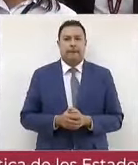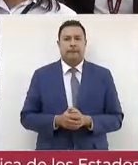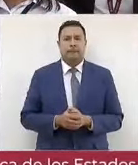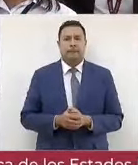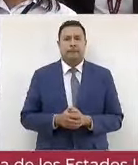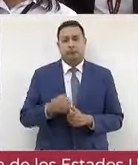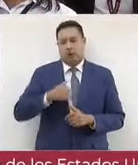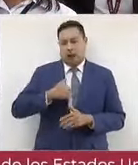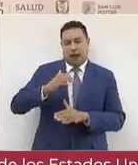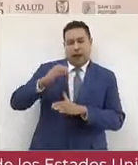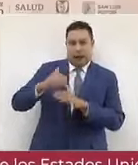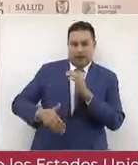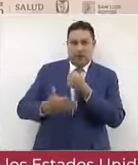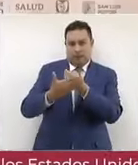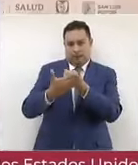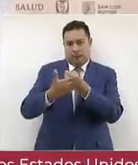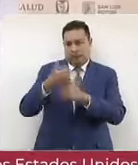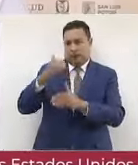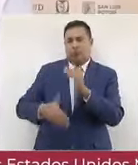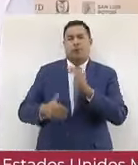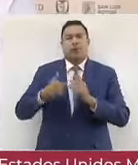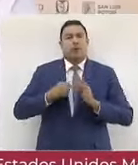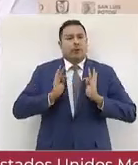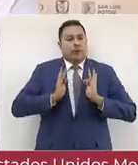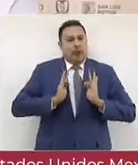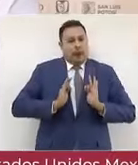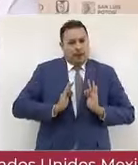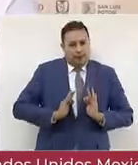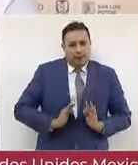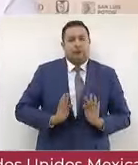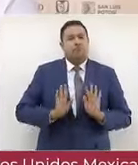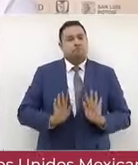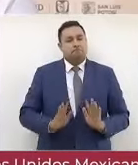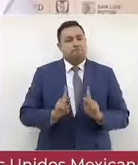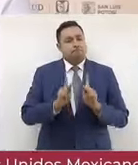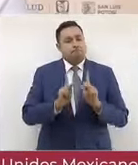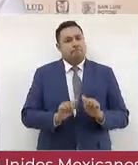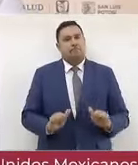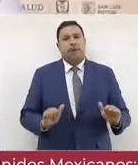voy con mi conciencia tranquila y